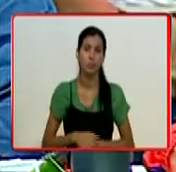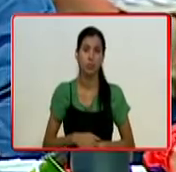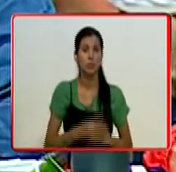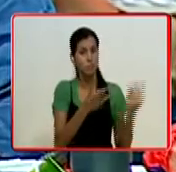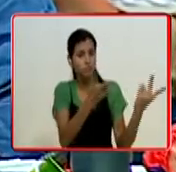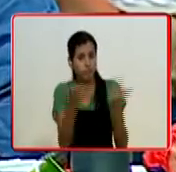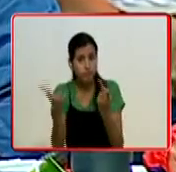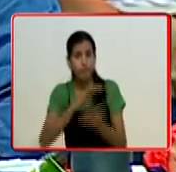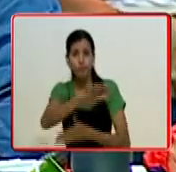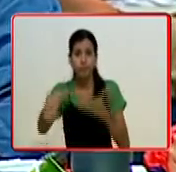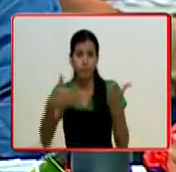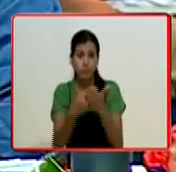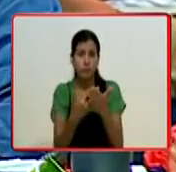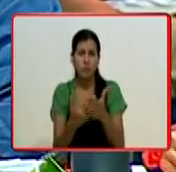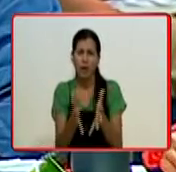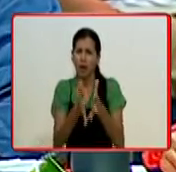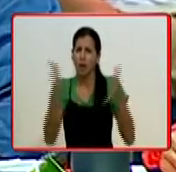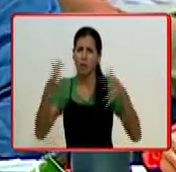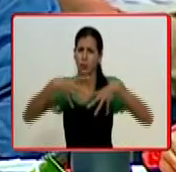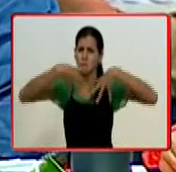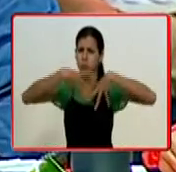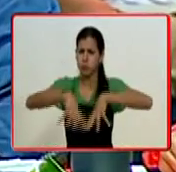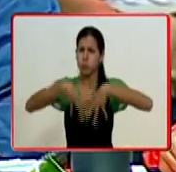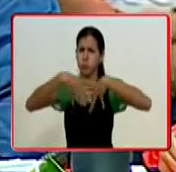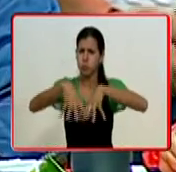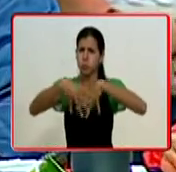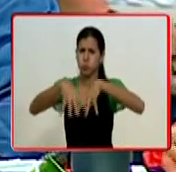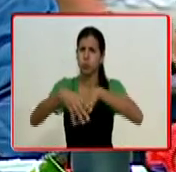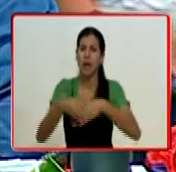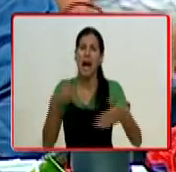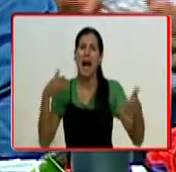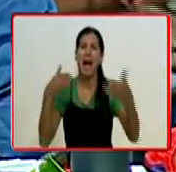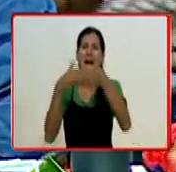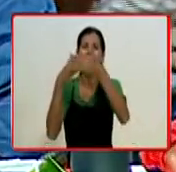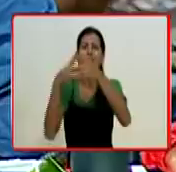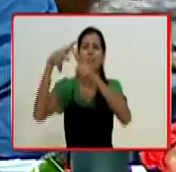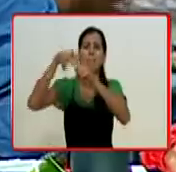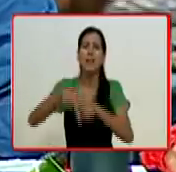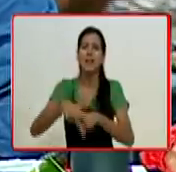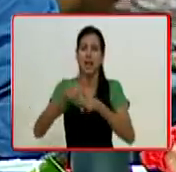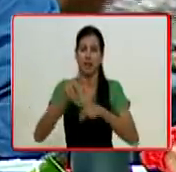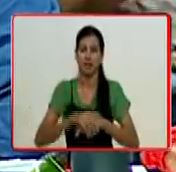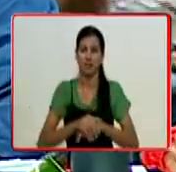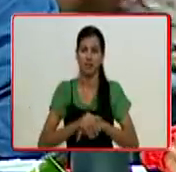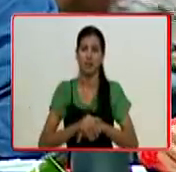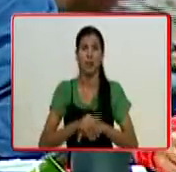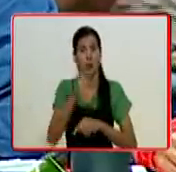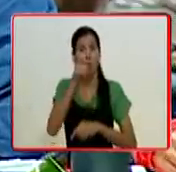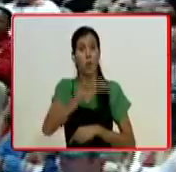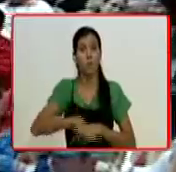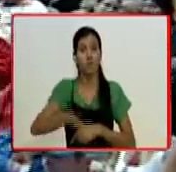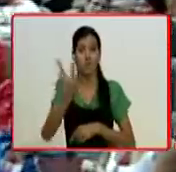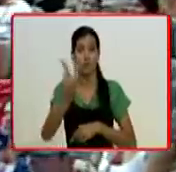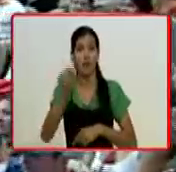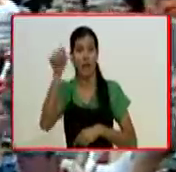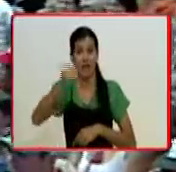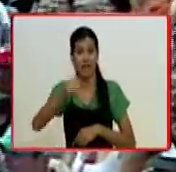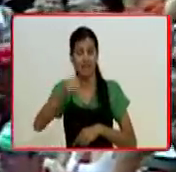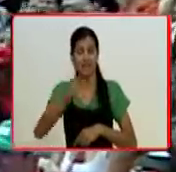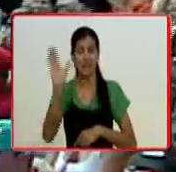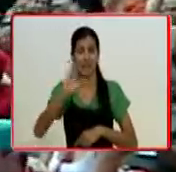invito a la gran marcha antiimperialista del pueblo de Venezuela aquí en Caracas.